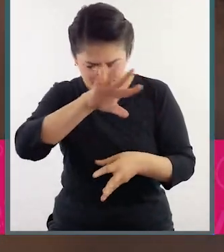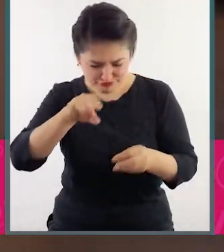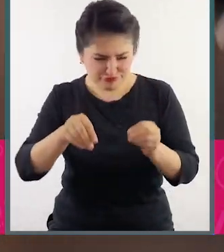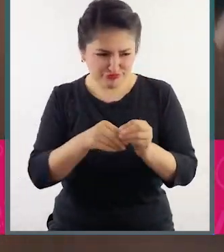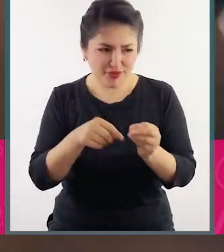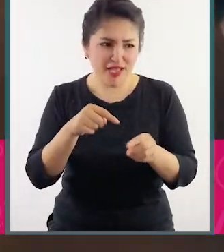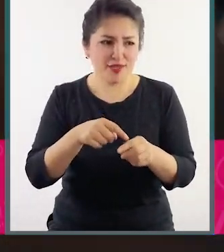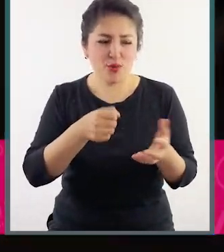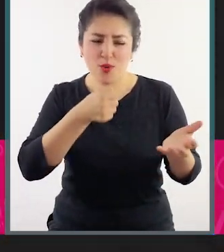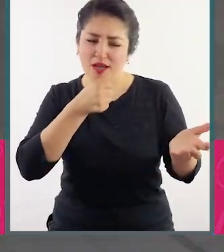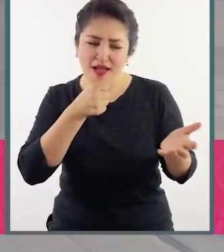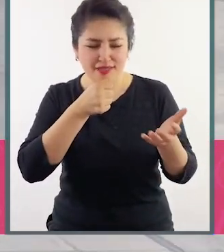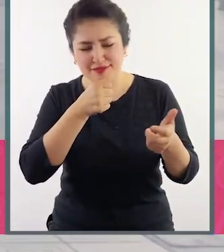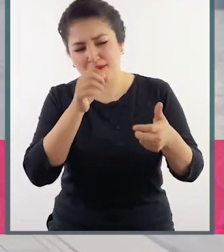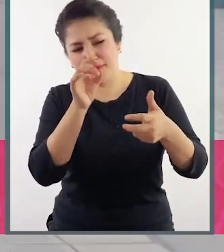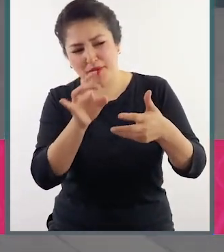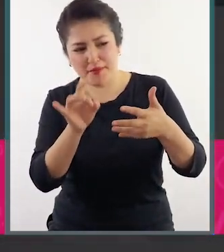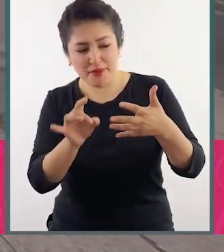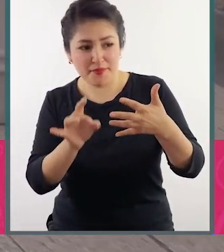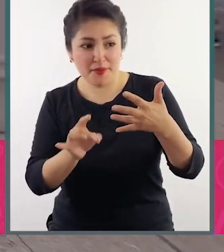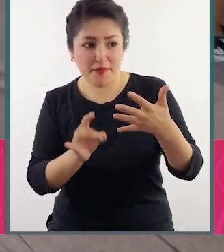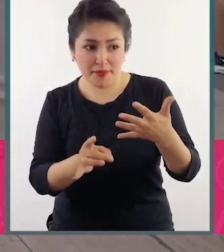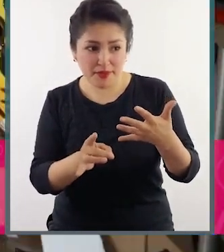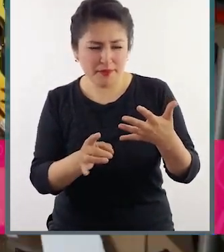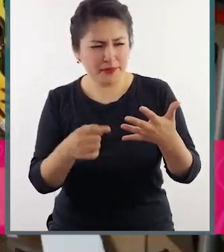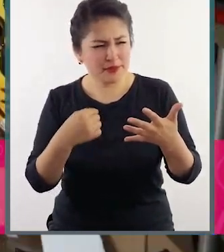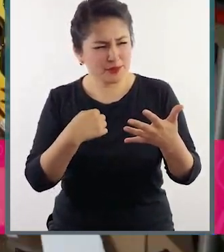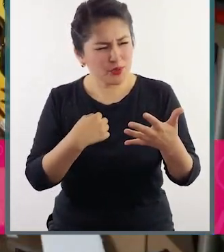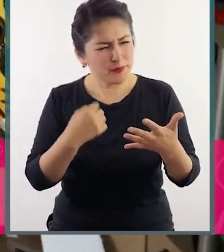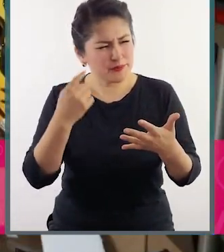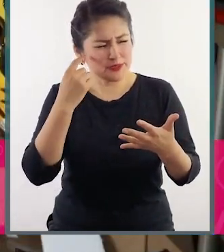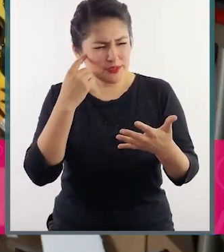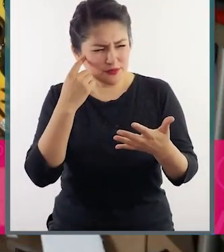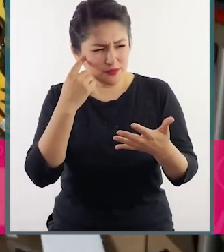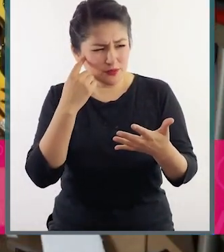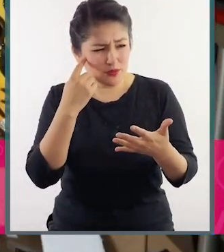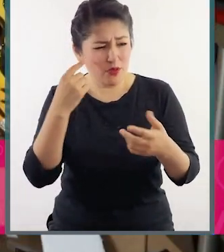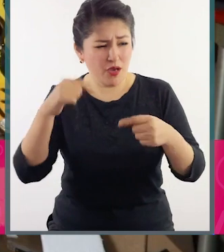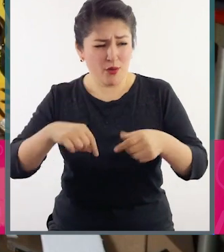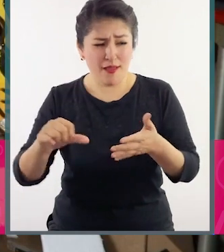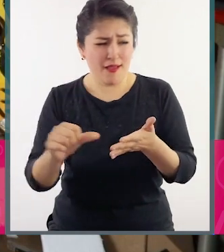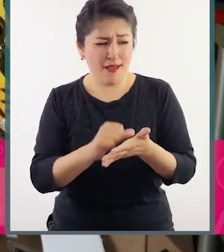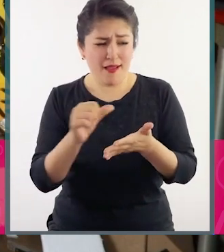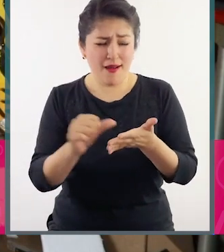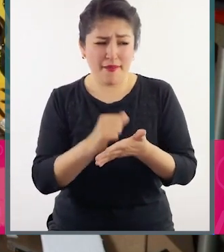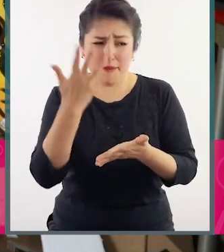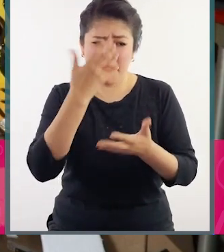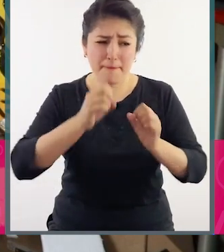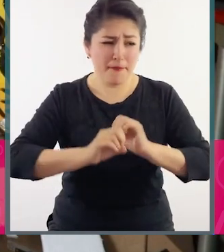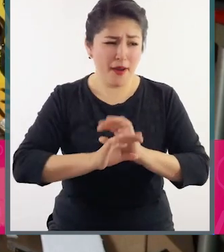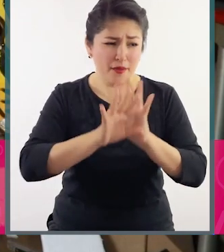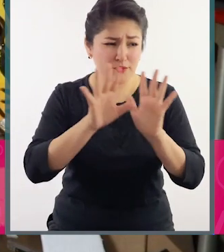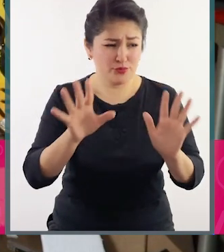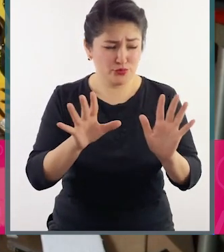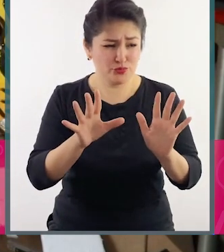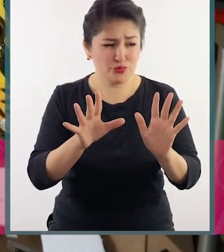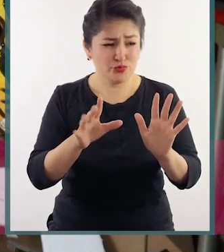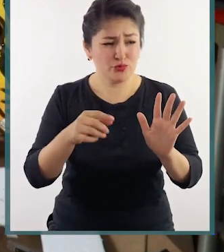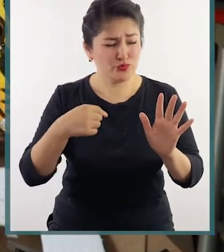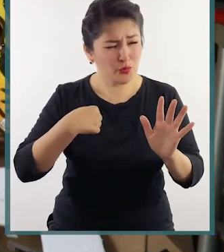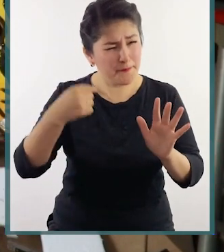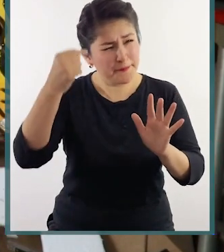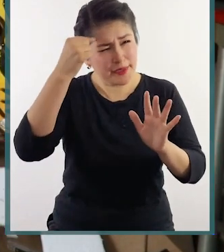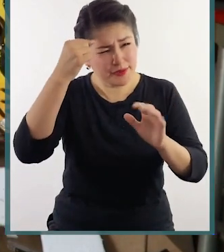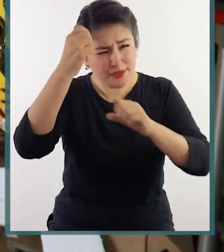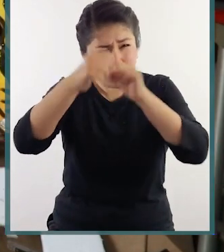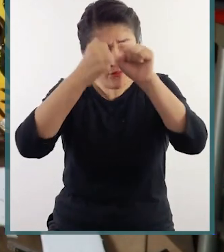esta entrevista tal vez en una serie de canciones, porque como te digo, considero que el arte es maravilloso para poder expresar